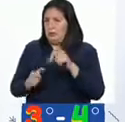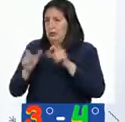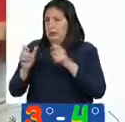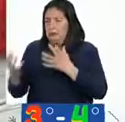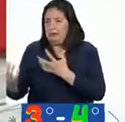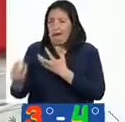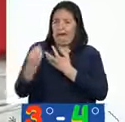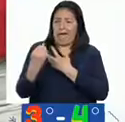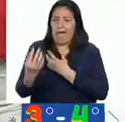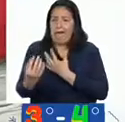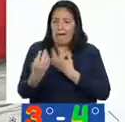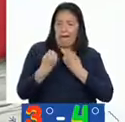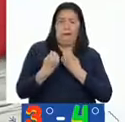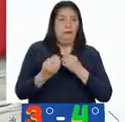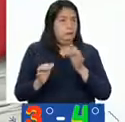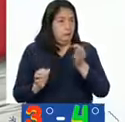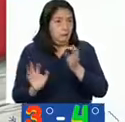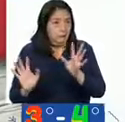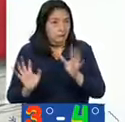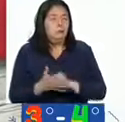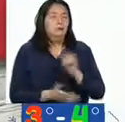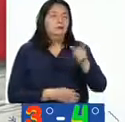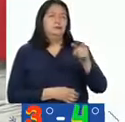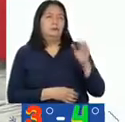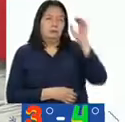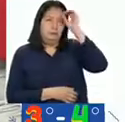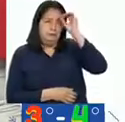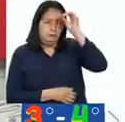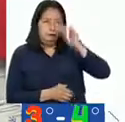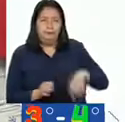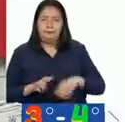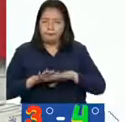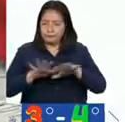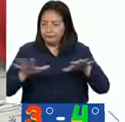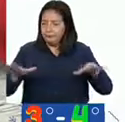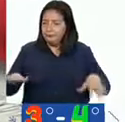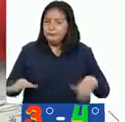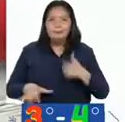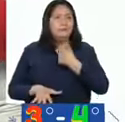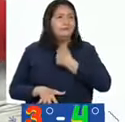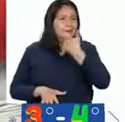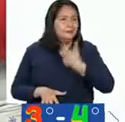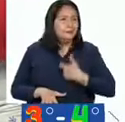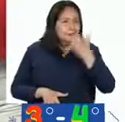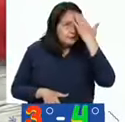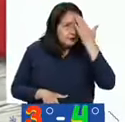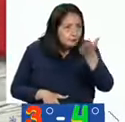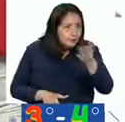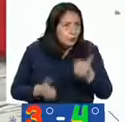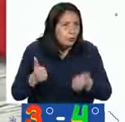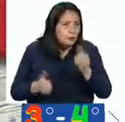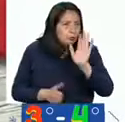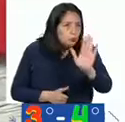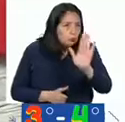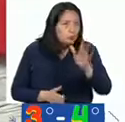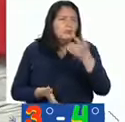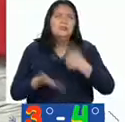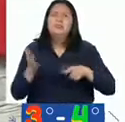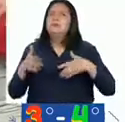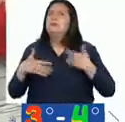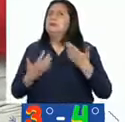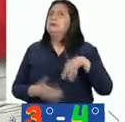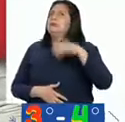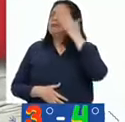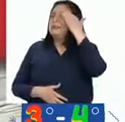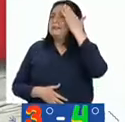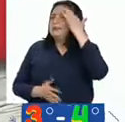invada, ¿verdad? Muy bien, ¿qué opinan ahora sobre el espacio personal? ¿Ya identificaron el suyo? ¿Qué podemos hacer para